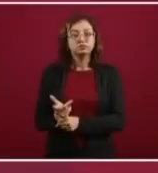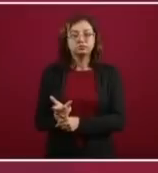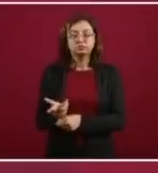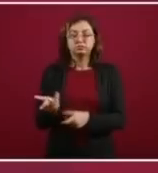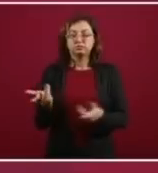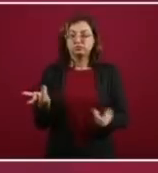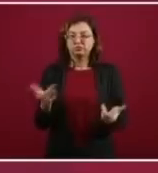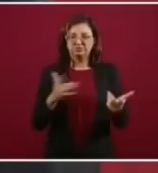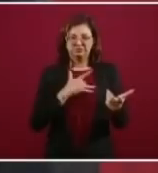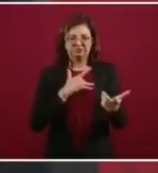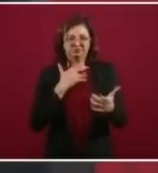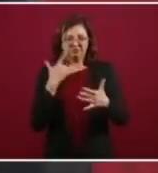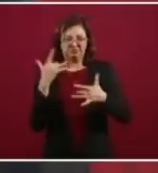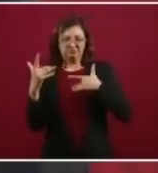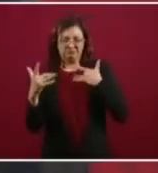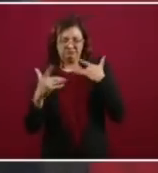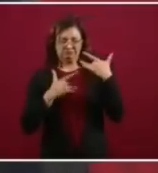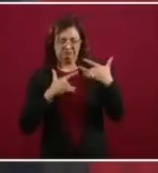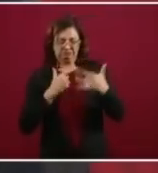todos estos sentimientos